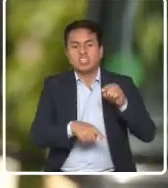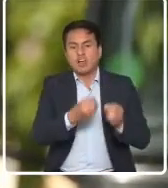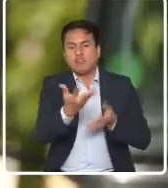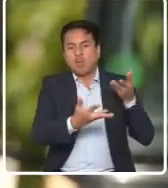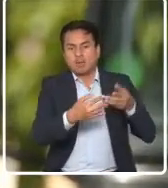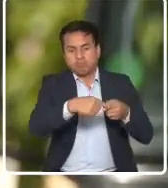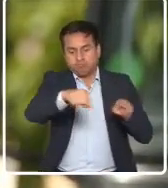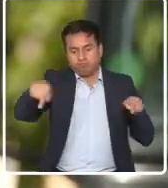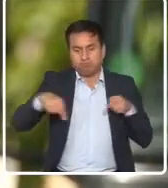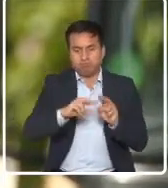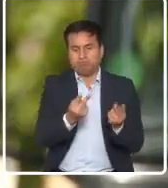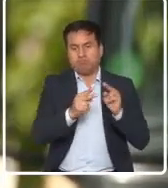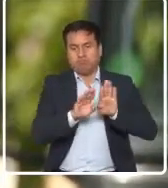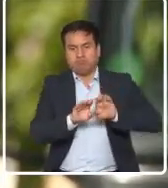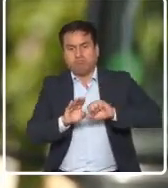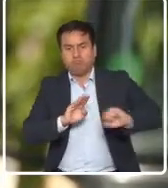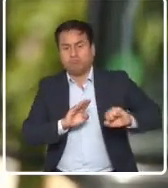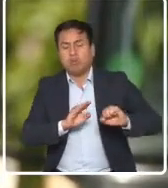cortafuegos?